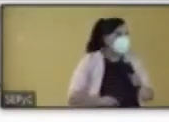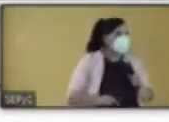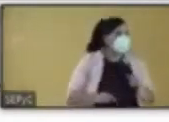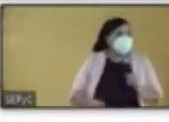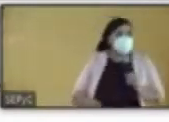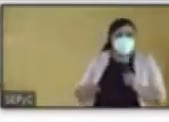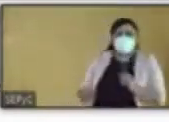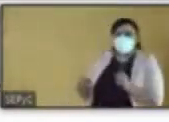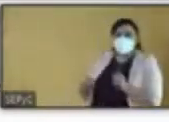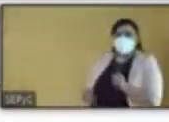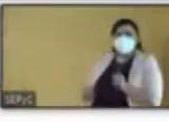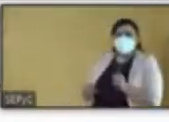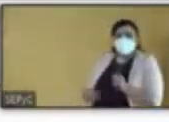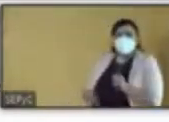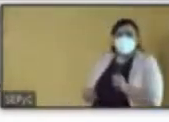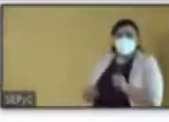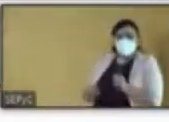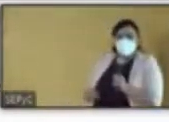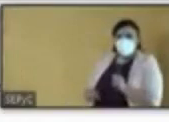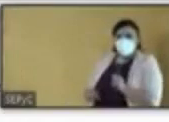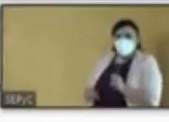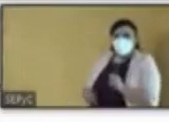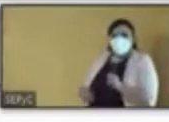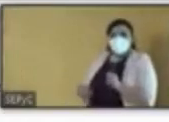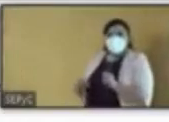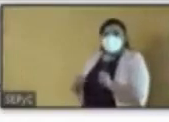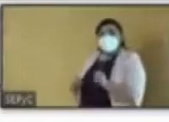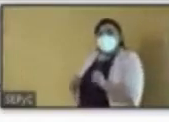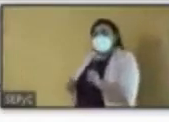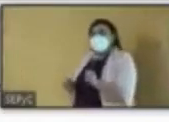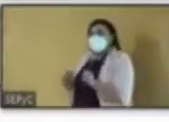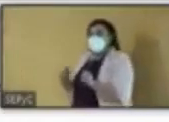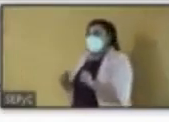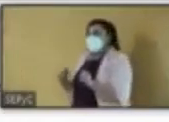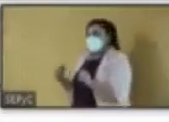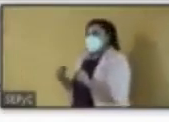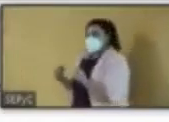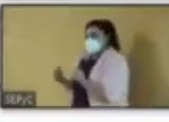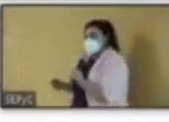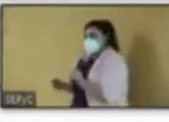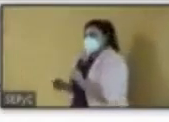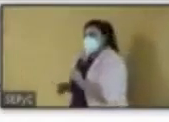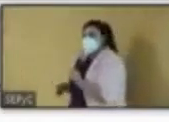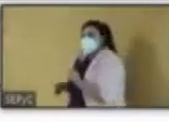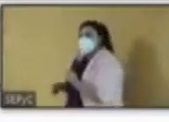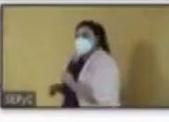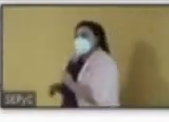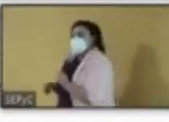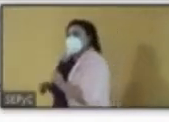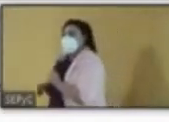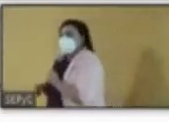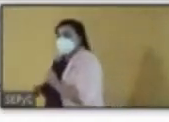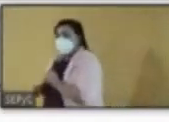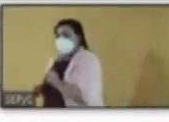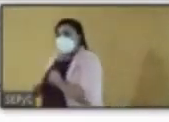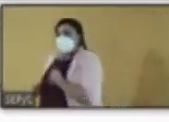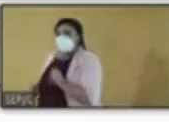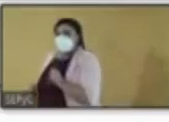tienen duda de, ¿es necesario llenar este apartado? En sesiones anteriores con otras áreas, se mencionaba